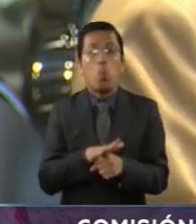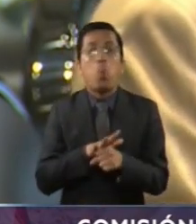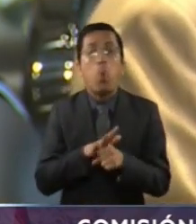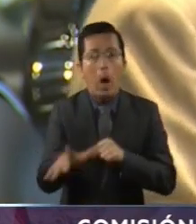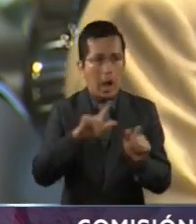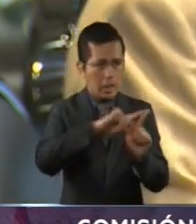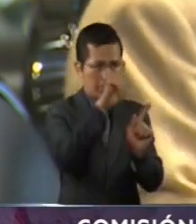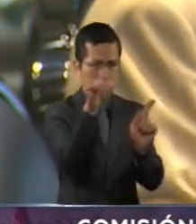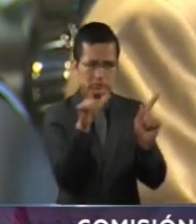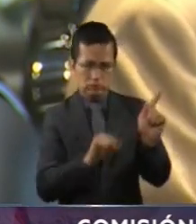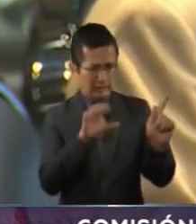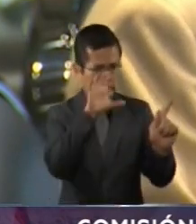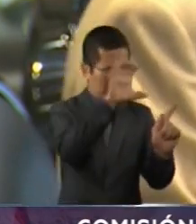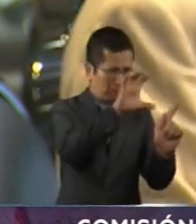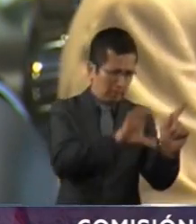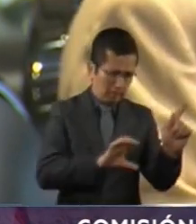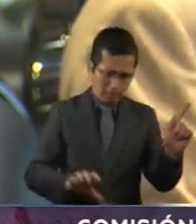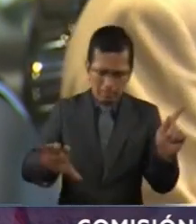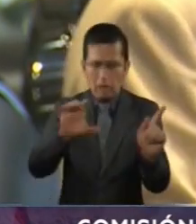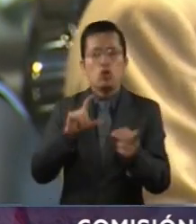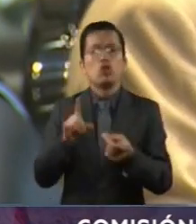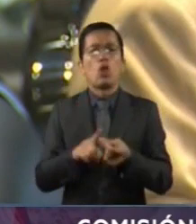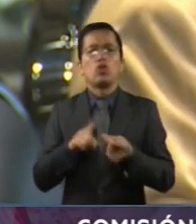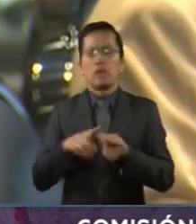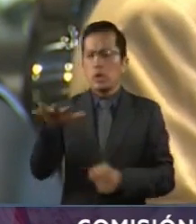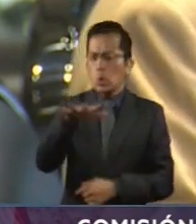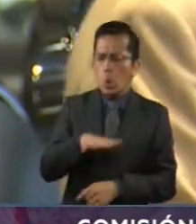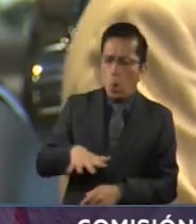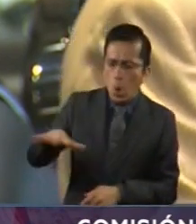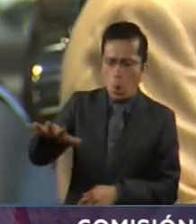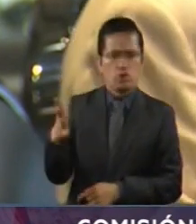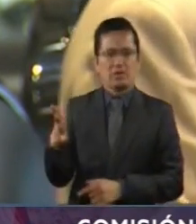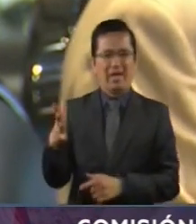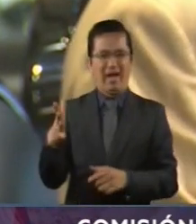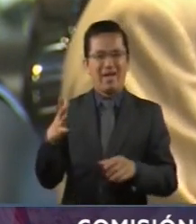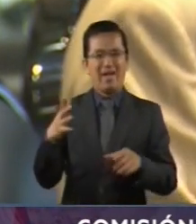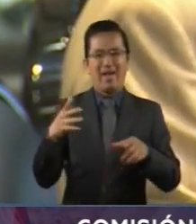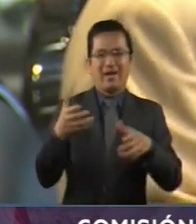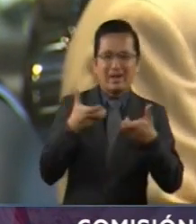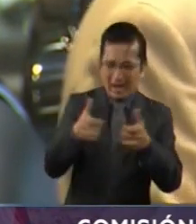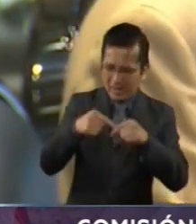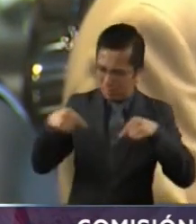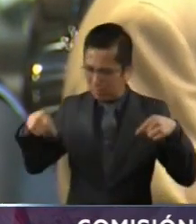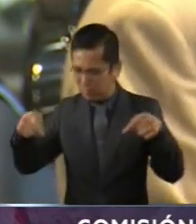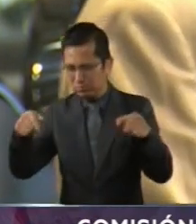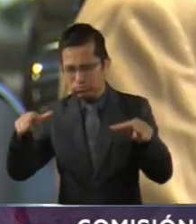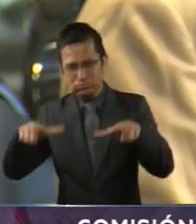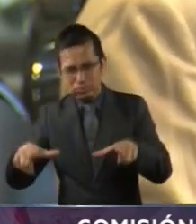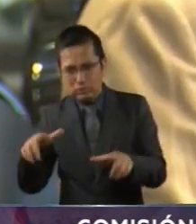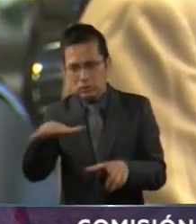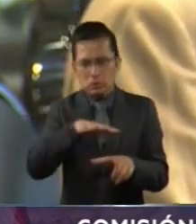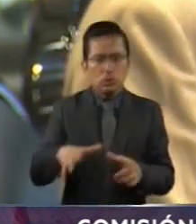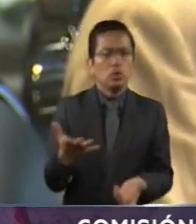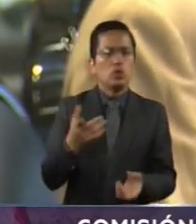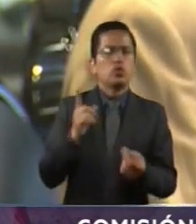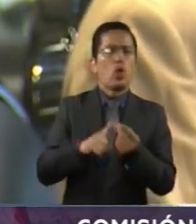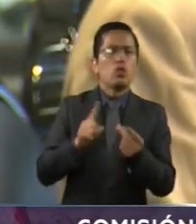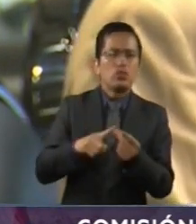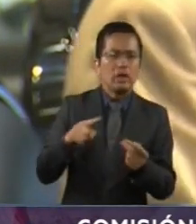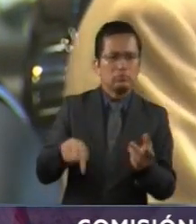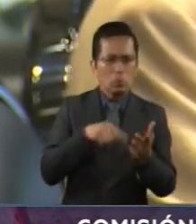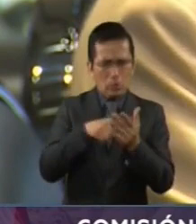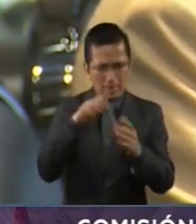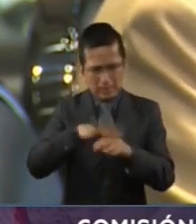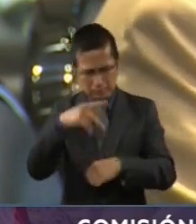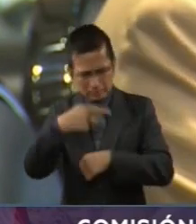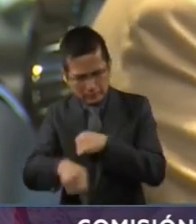de colonias, manzanas, medios de perpetración, motivaciones, perfiles,